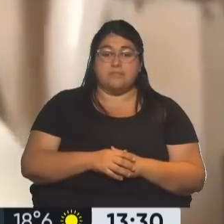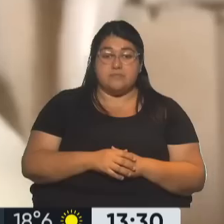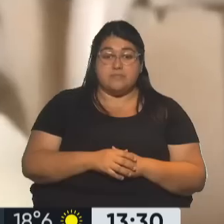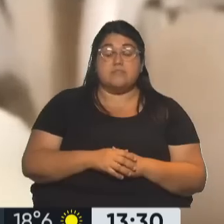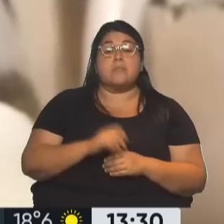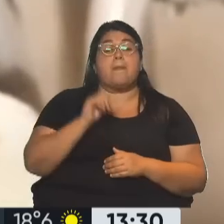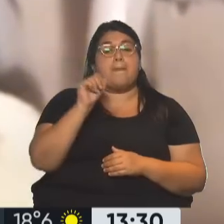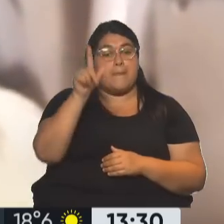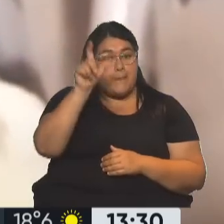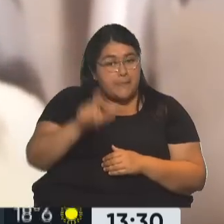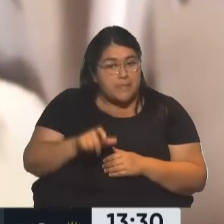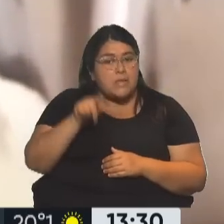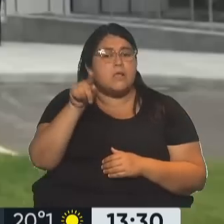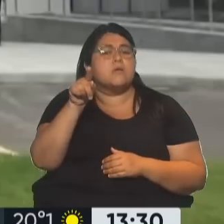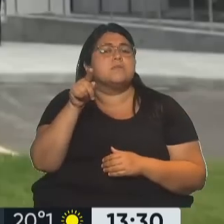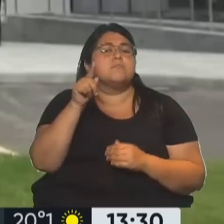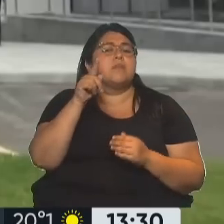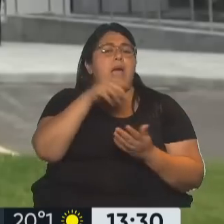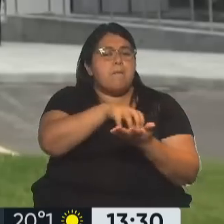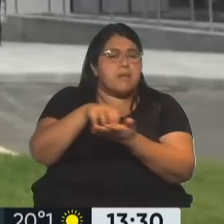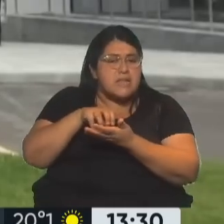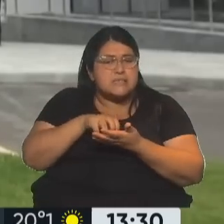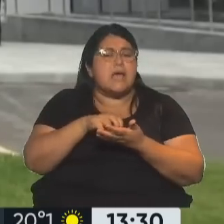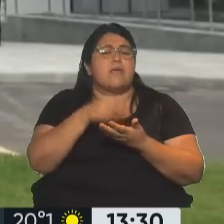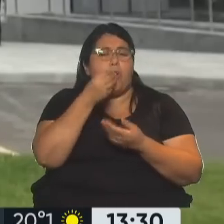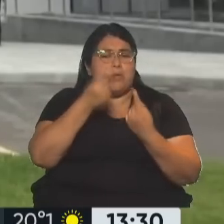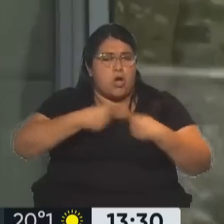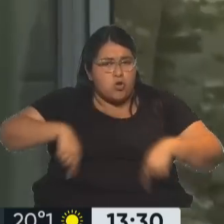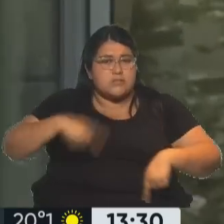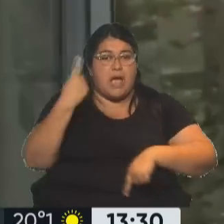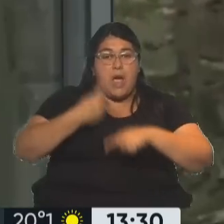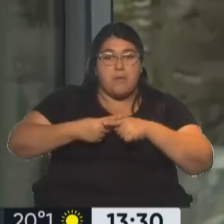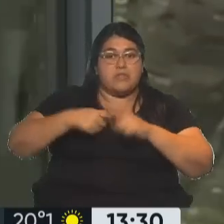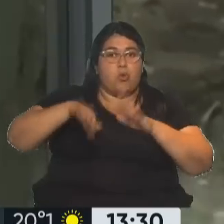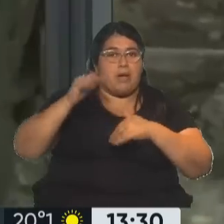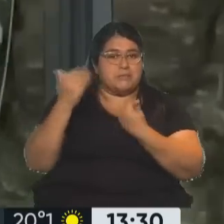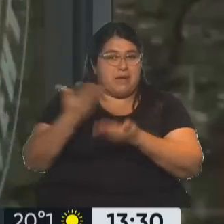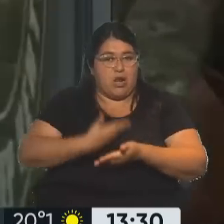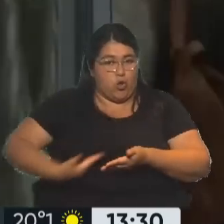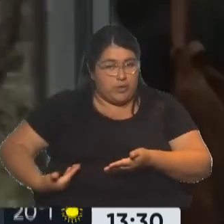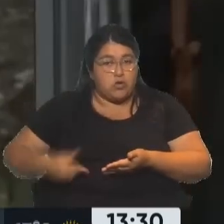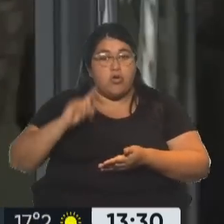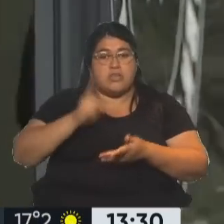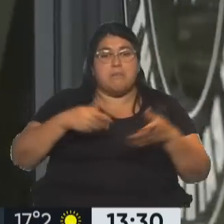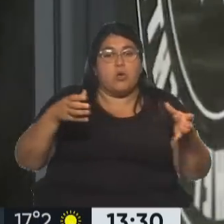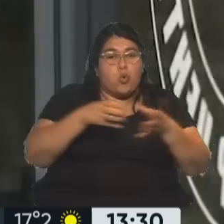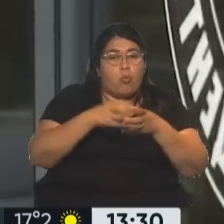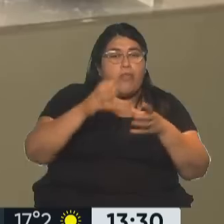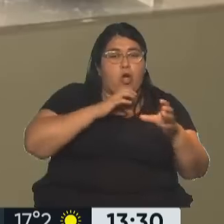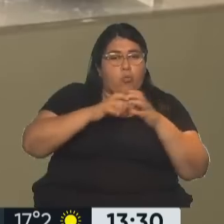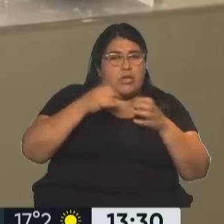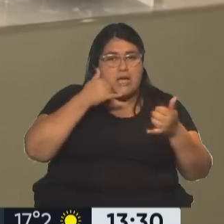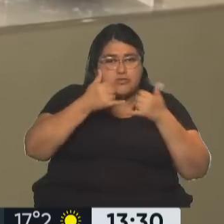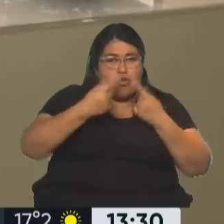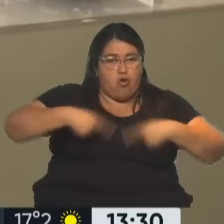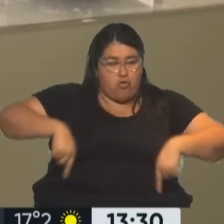Prigozhin controla una cadena de restaurantes y empresas de catering que organiza eventos para el Kremlin y una red de compañías informáticas especializadas